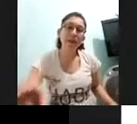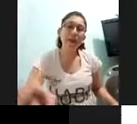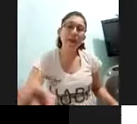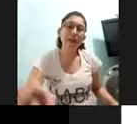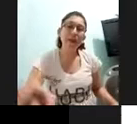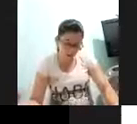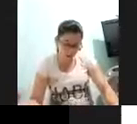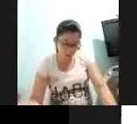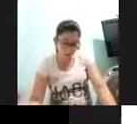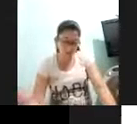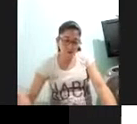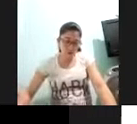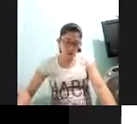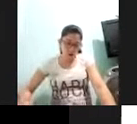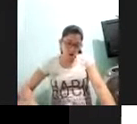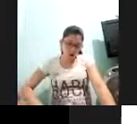My name is Jessica.